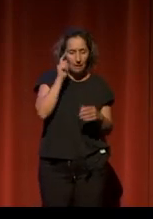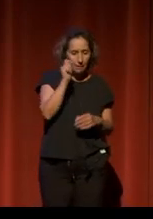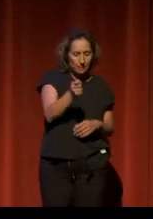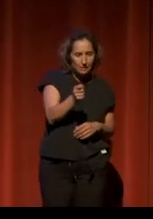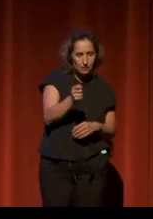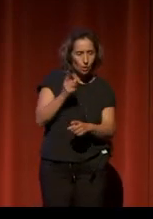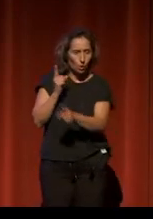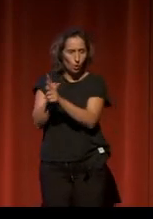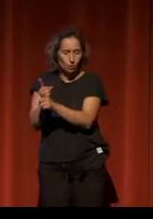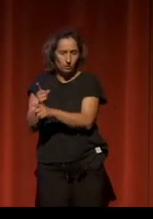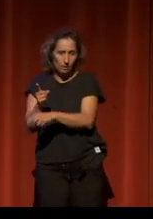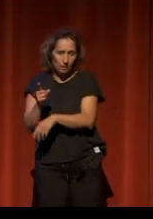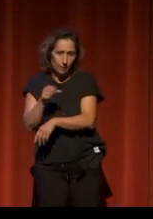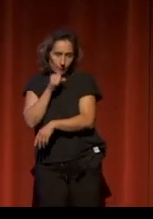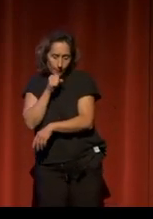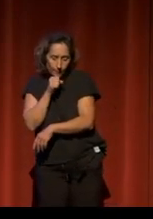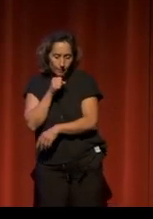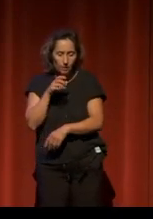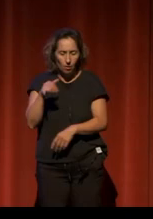frente a la